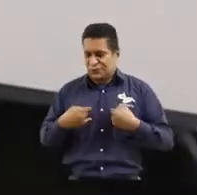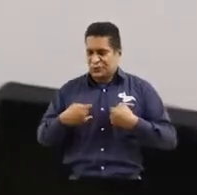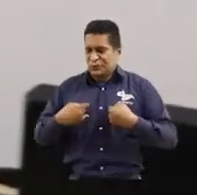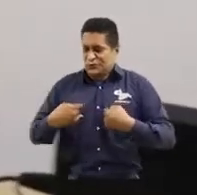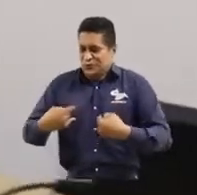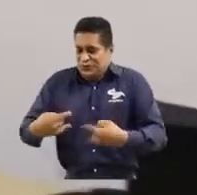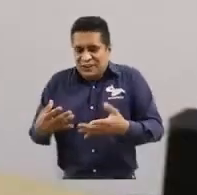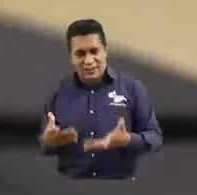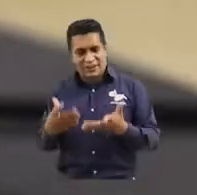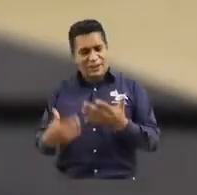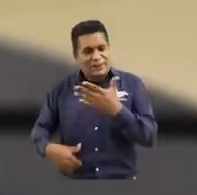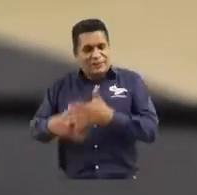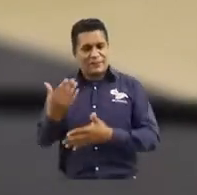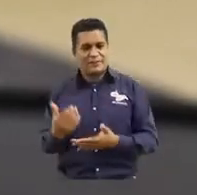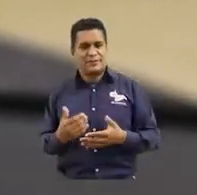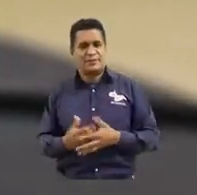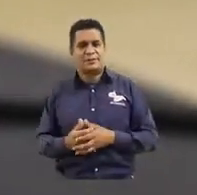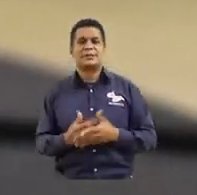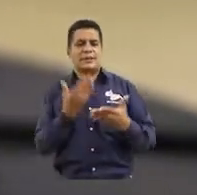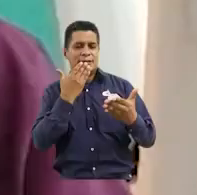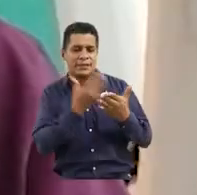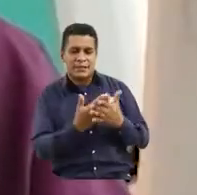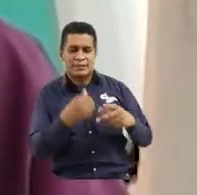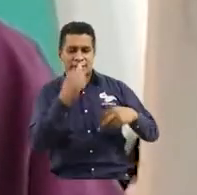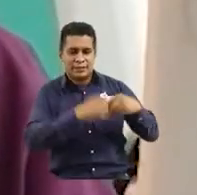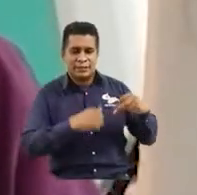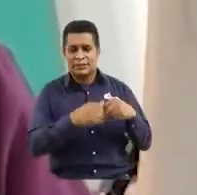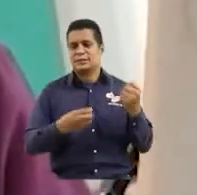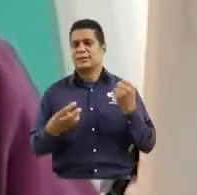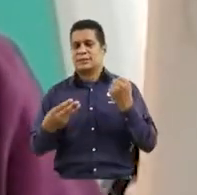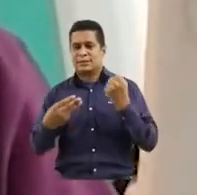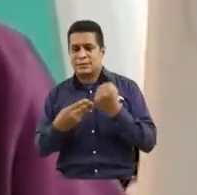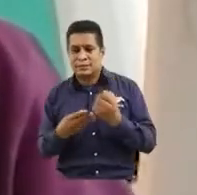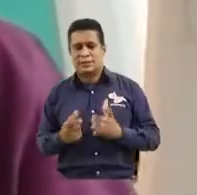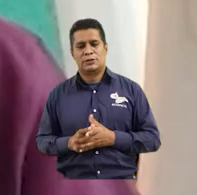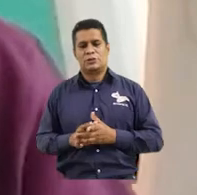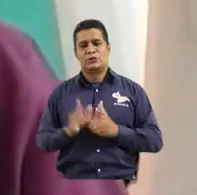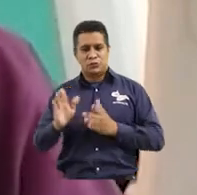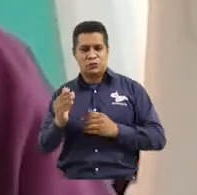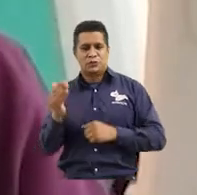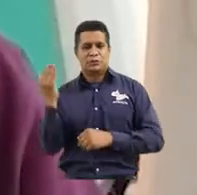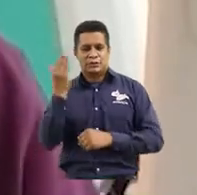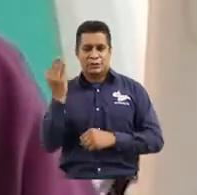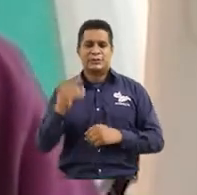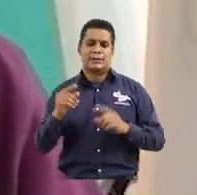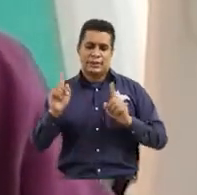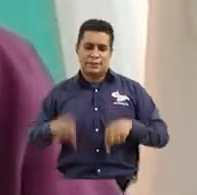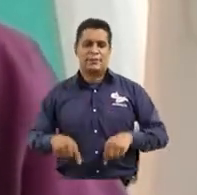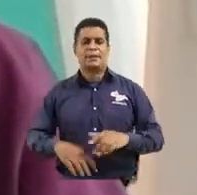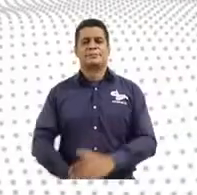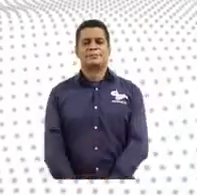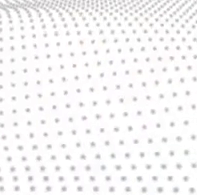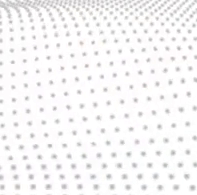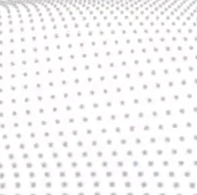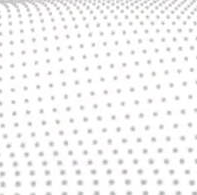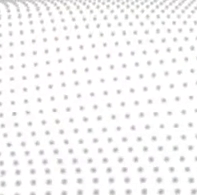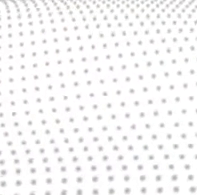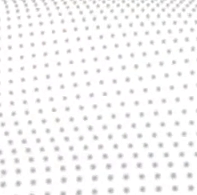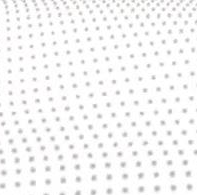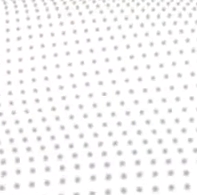que me motivó desde el inicio, ¿no? Muy agradecido con los instructores, con el SENA, con FIACINE también.